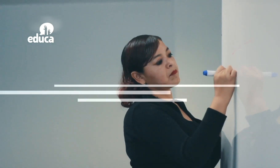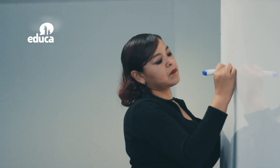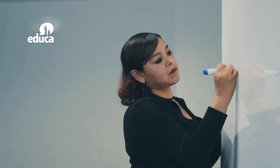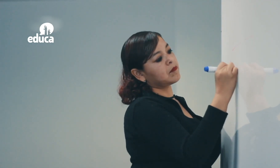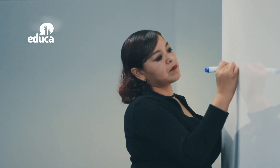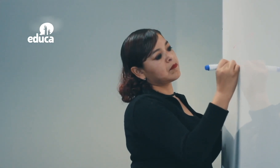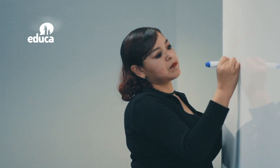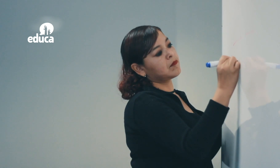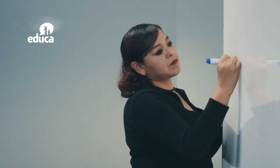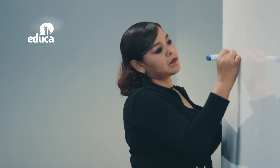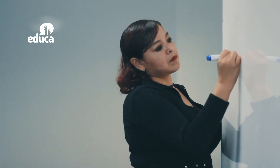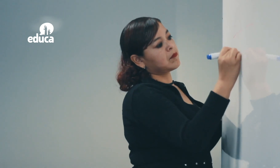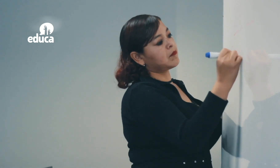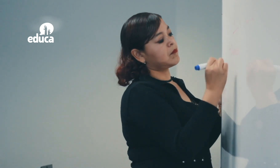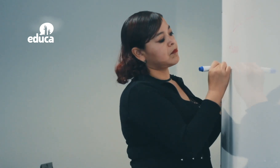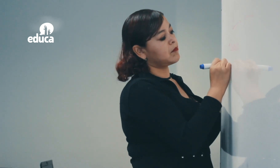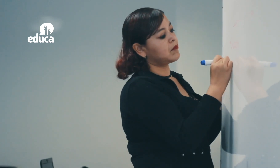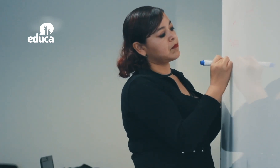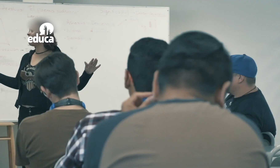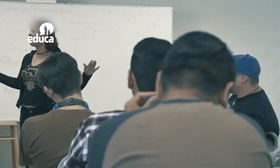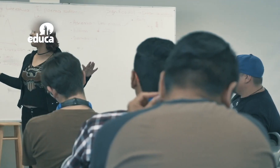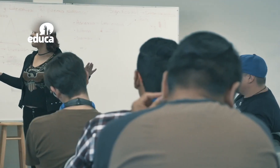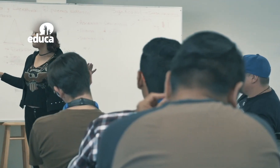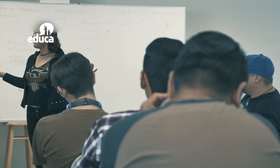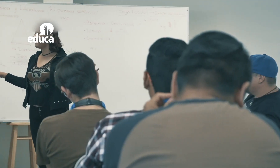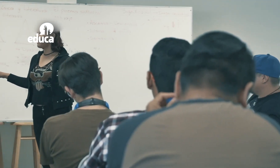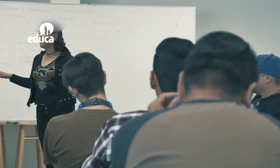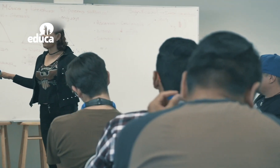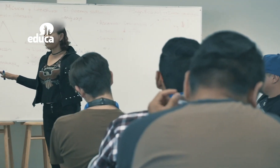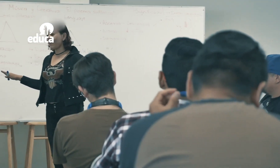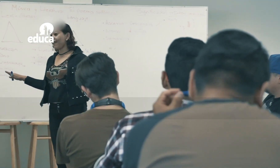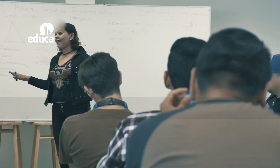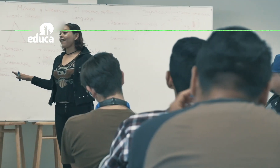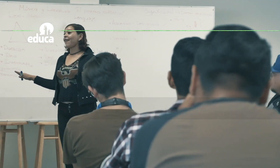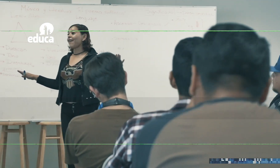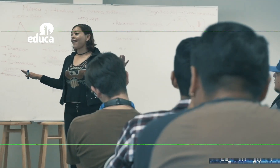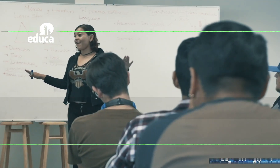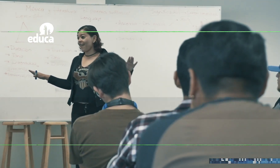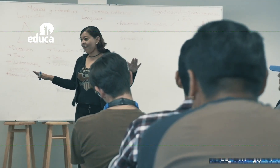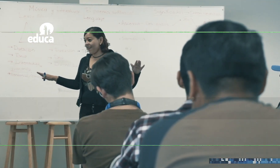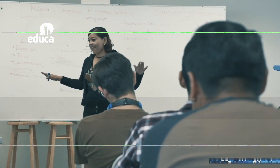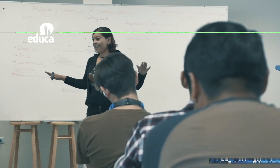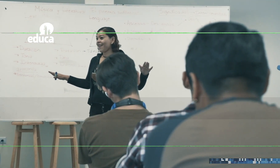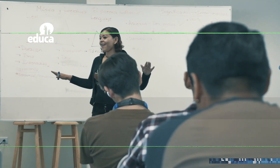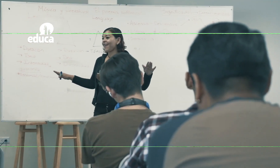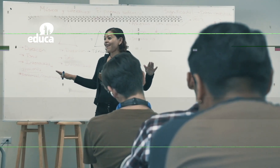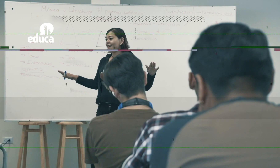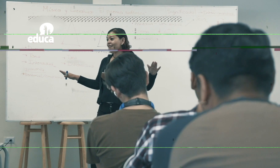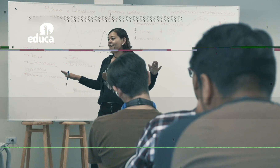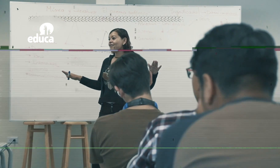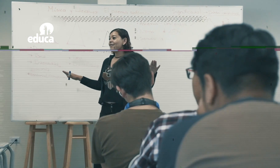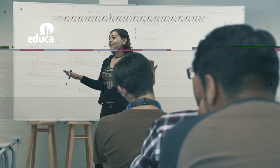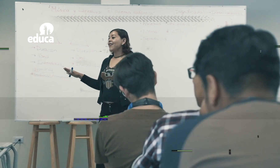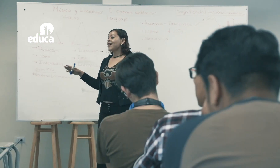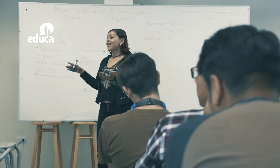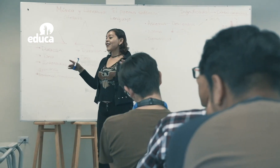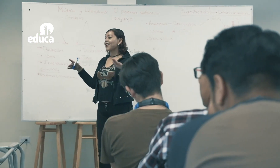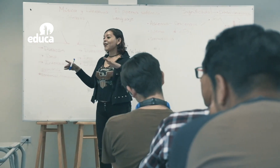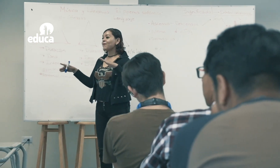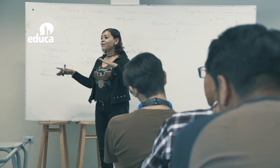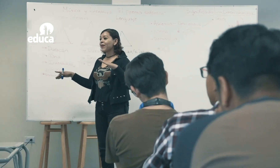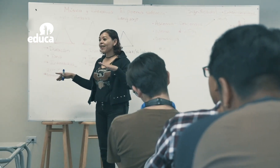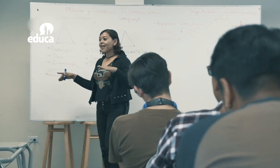sobre el rap, me puse a meterme en las formas de la métrica del rap, ¿no? Dije, ellos manejan consonancias, voy a enseñarles también a